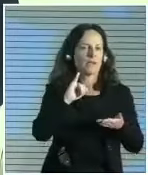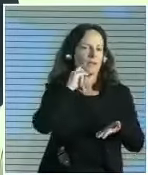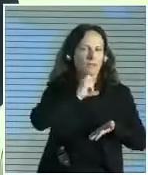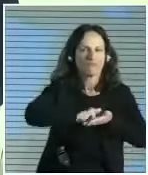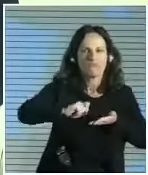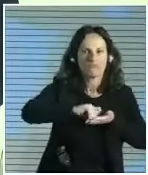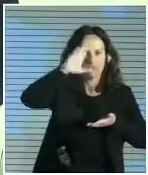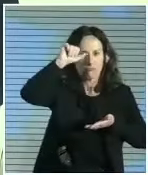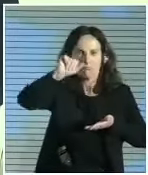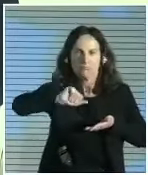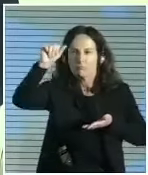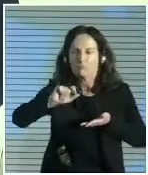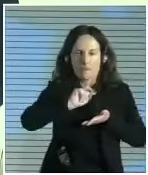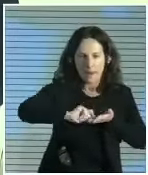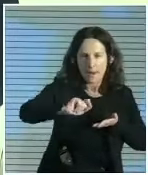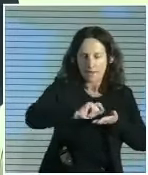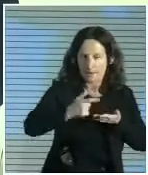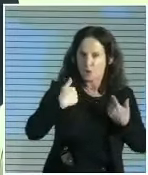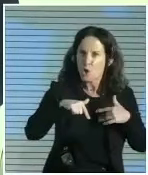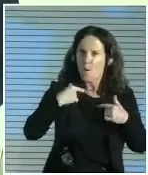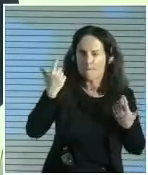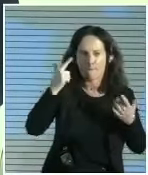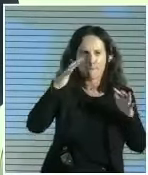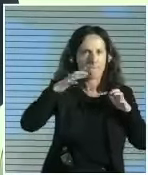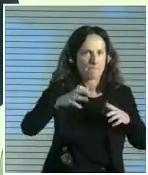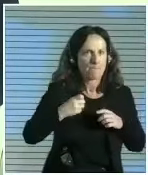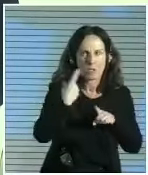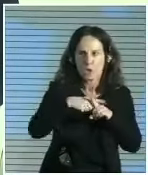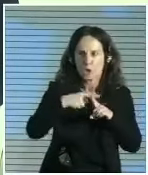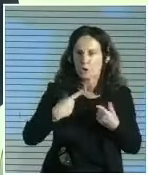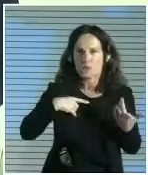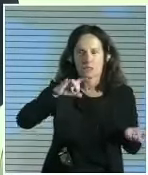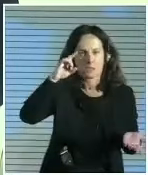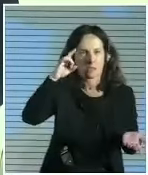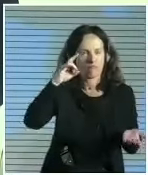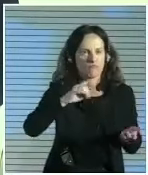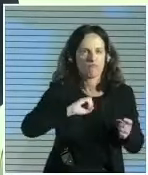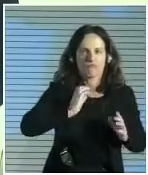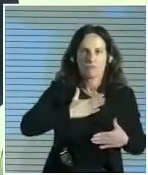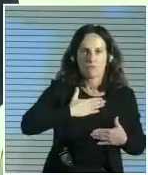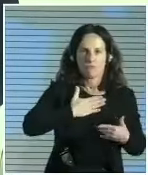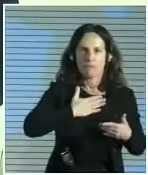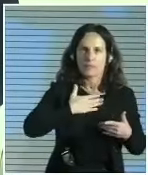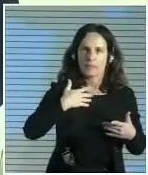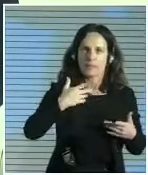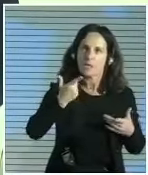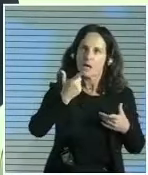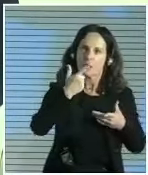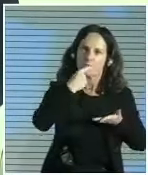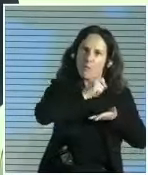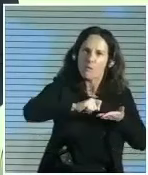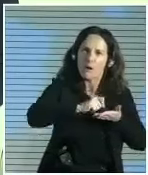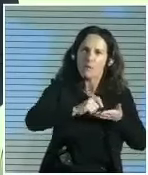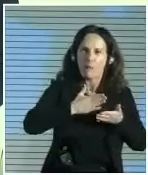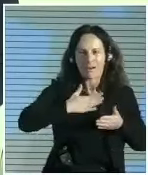¿no? Y qué bueno sería que los gestores de destino pudieran tomarse 2 días para